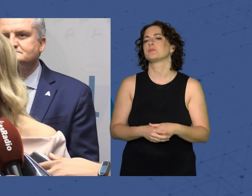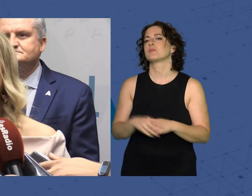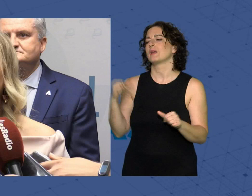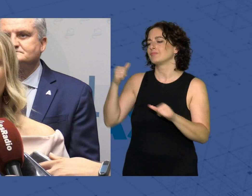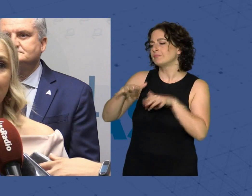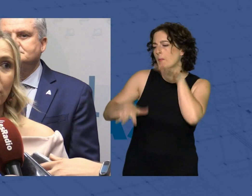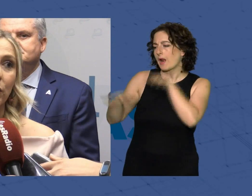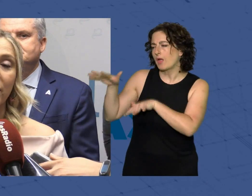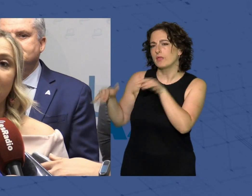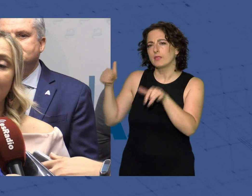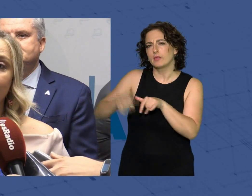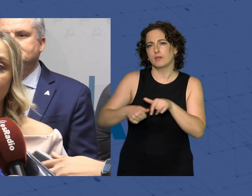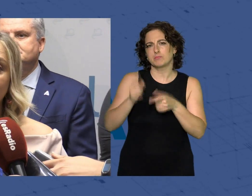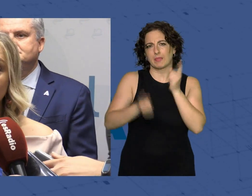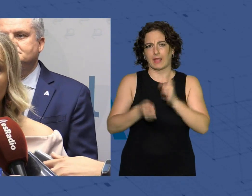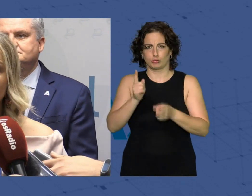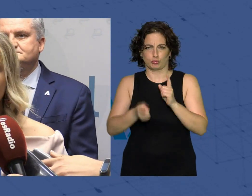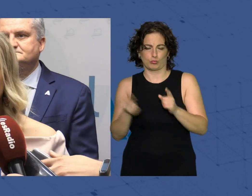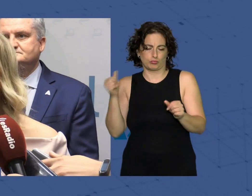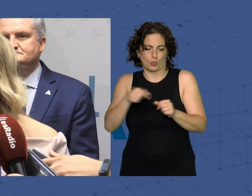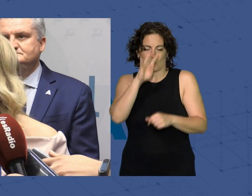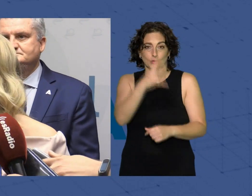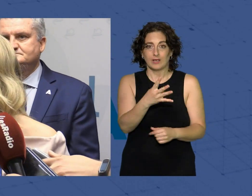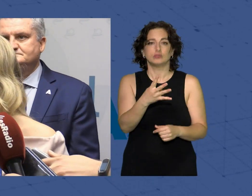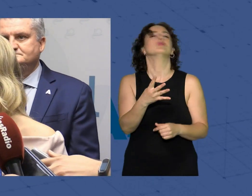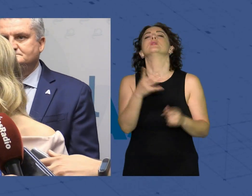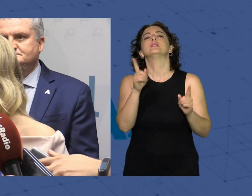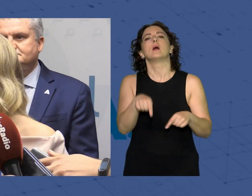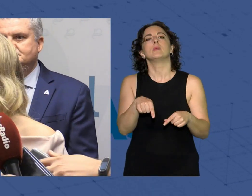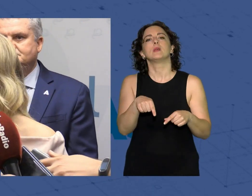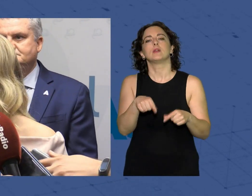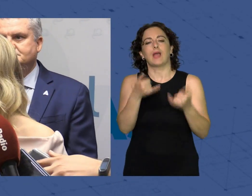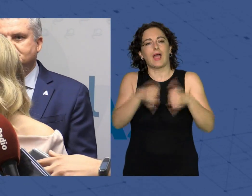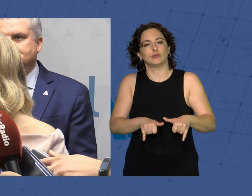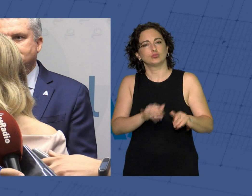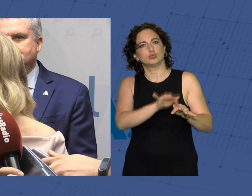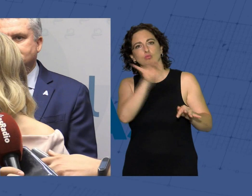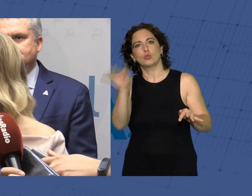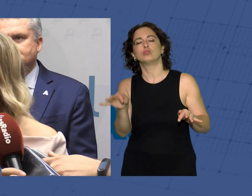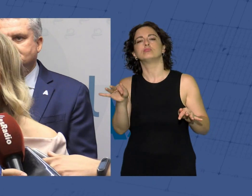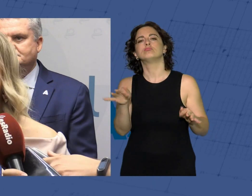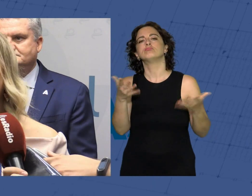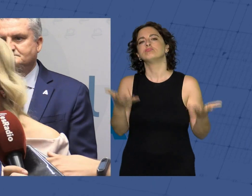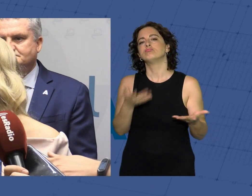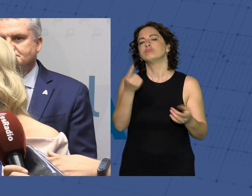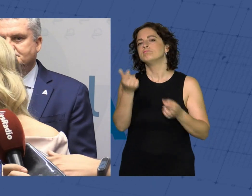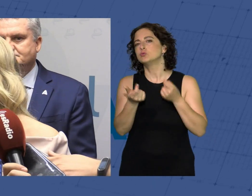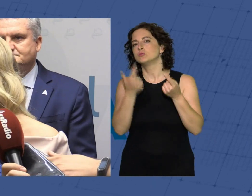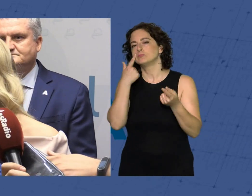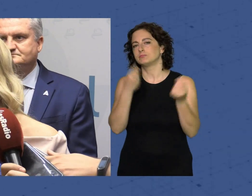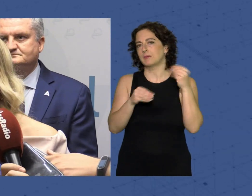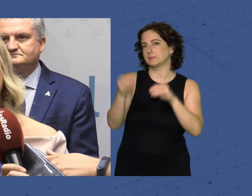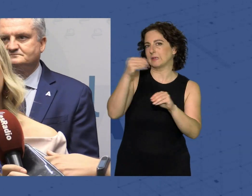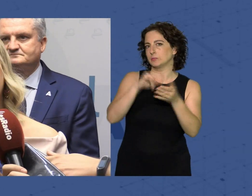balance de nuestro mandato durante estos cuatro años y también durante el acto iremos dando determinadas pinceladas de los